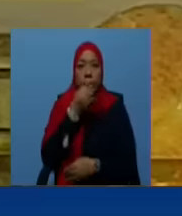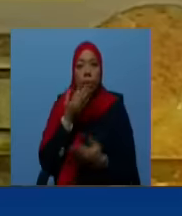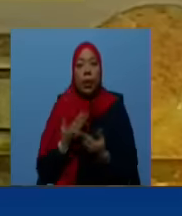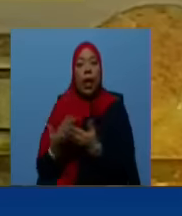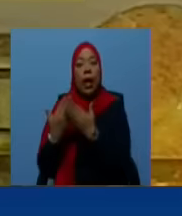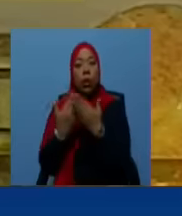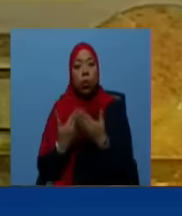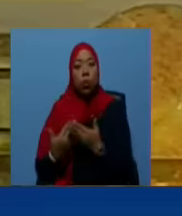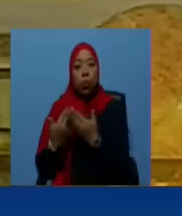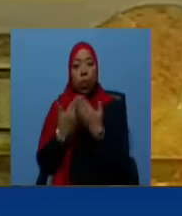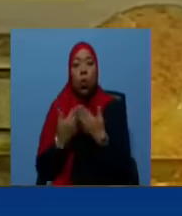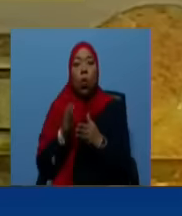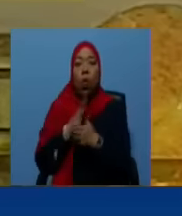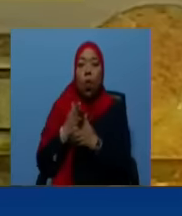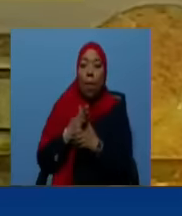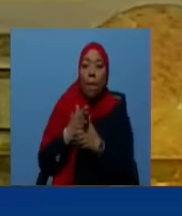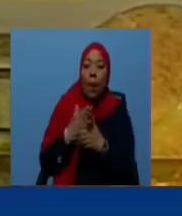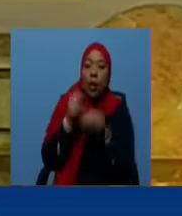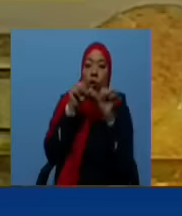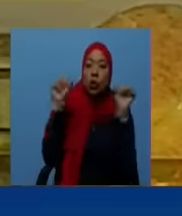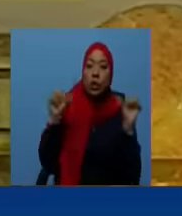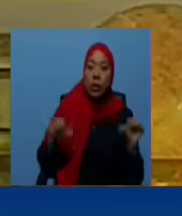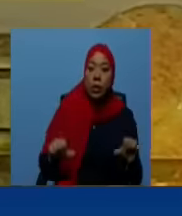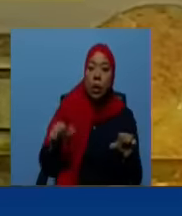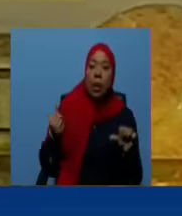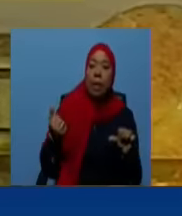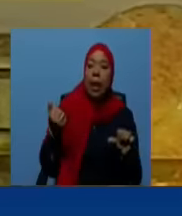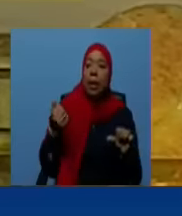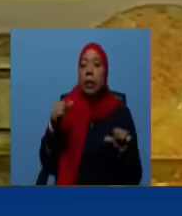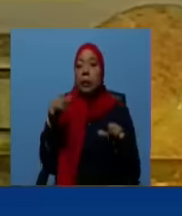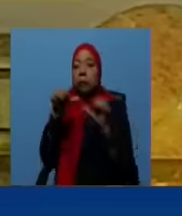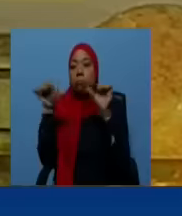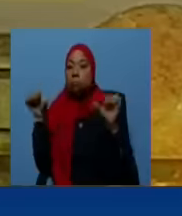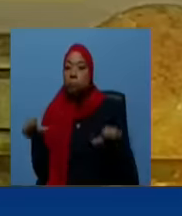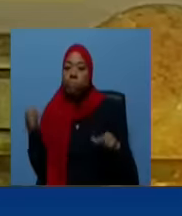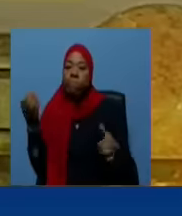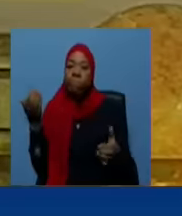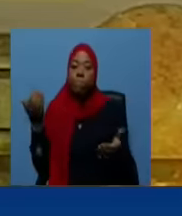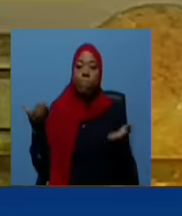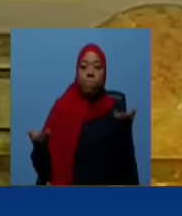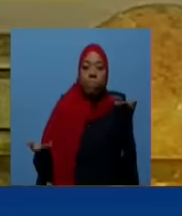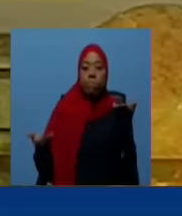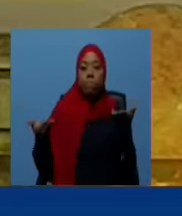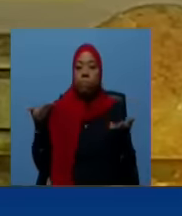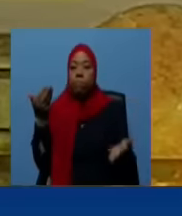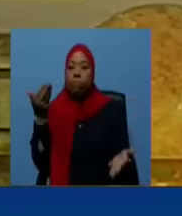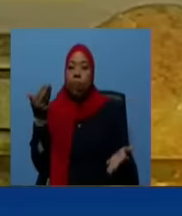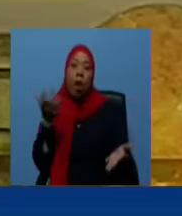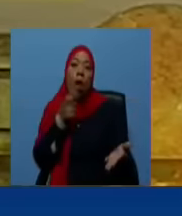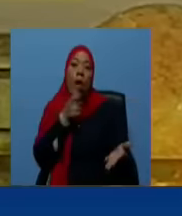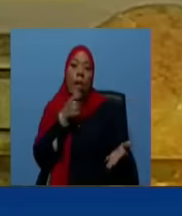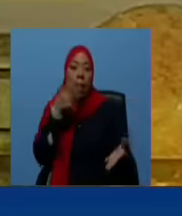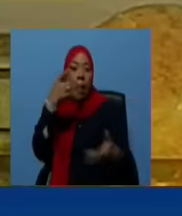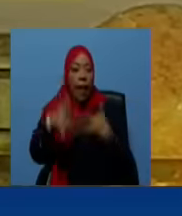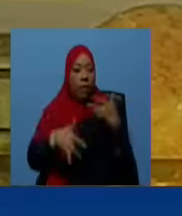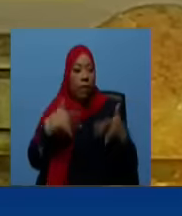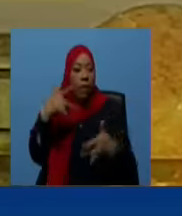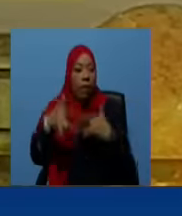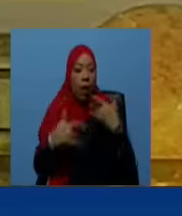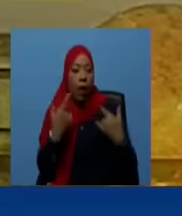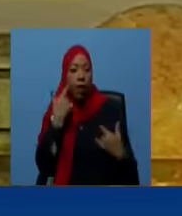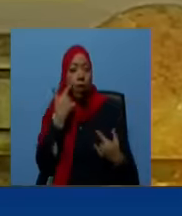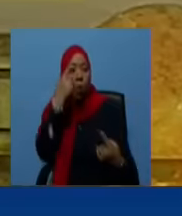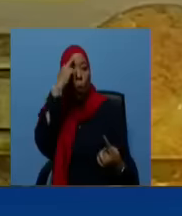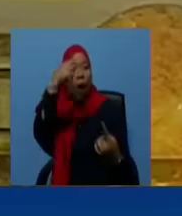estudiando, comparando modelos, viendo opciones para ir definiendo las acciones que nos llevaron